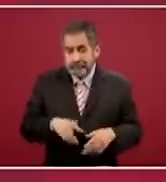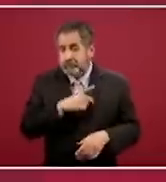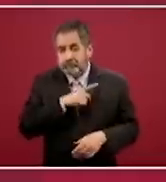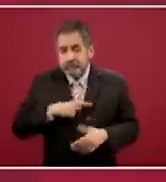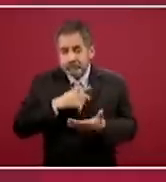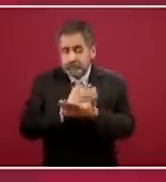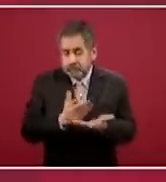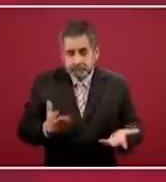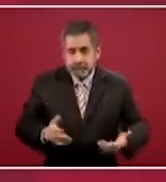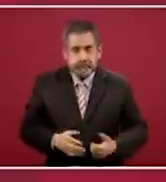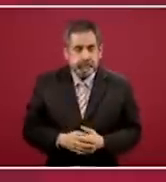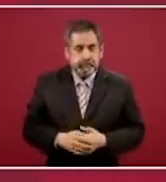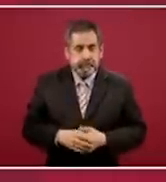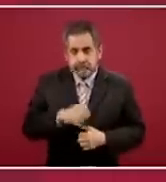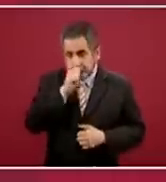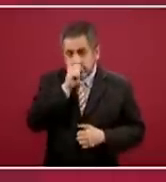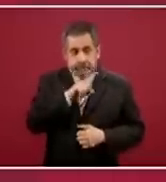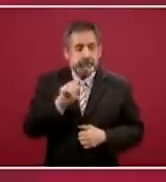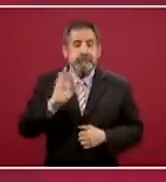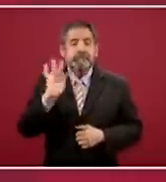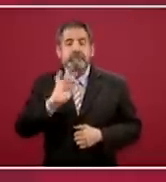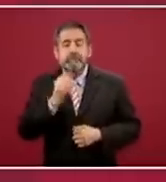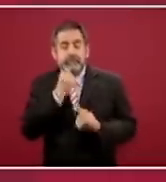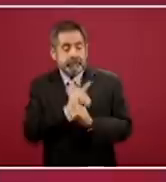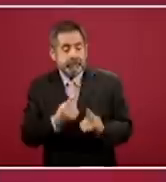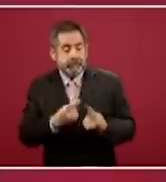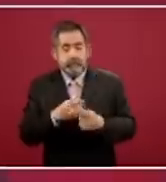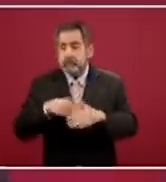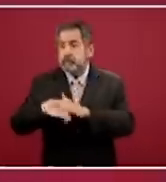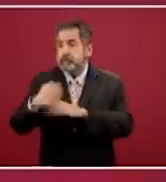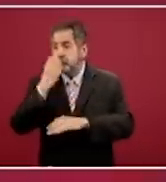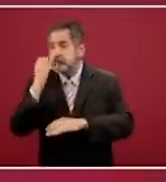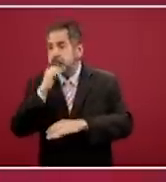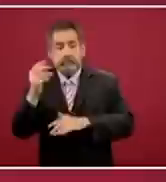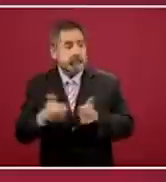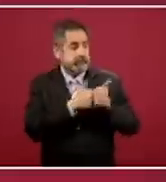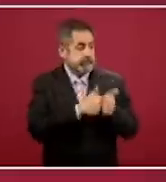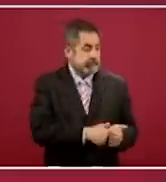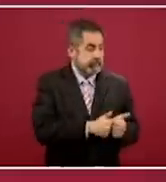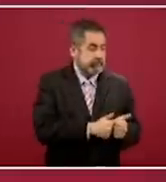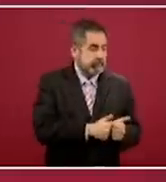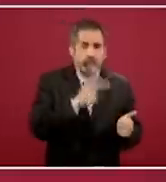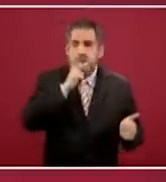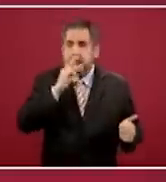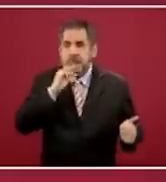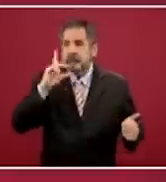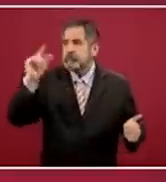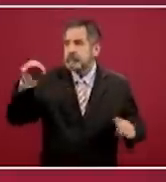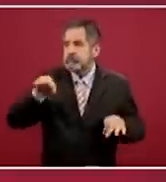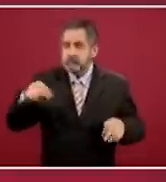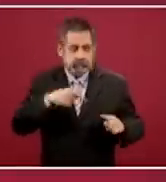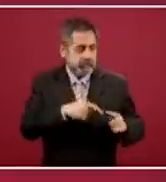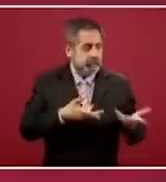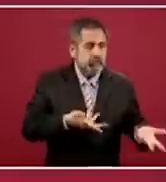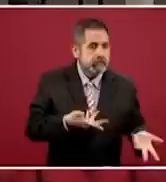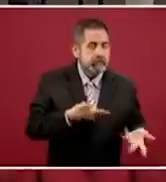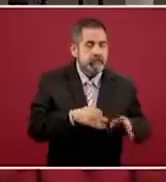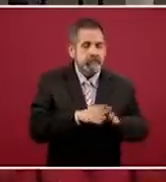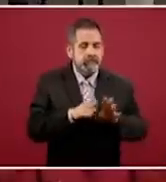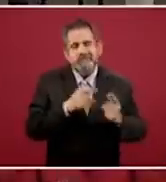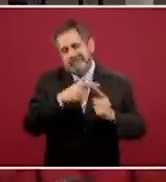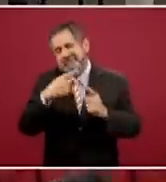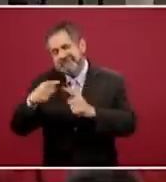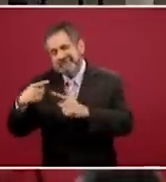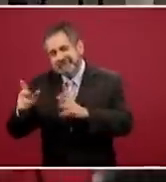ingresos, ¿no? Los niños que se quedaran en un momento dado en la escuela, pues ¿qué van a hacer los papás? Mamá y papá no van a poder ir al trabajo, etcétera,